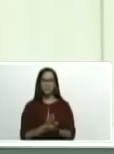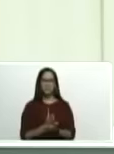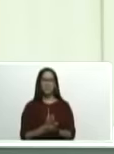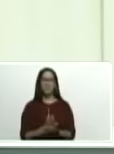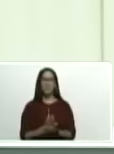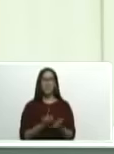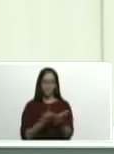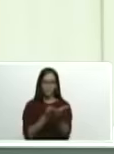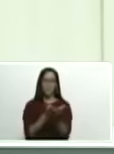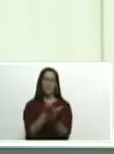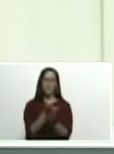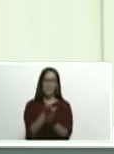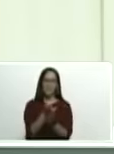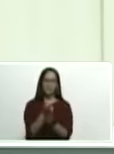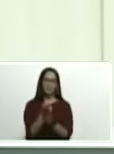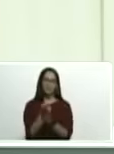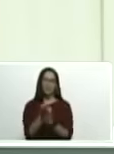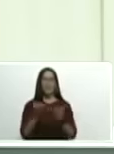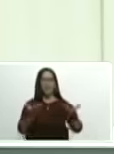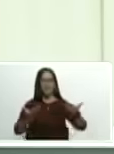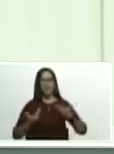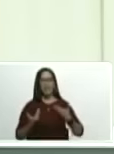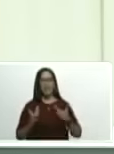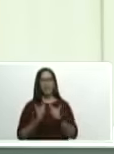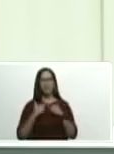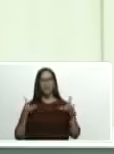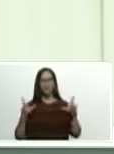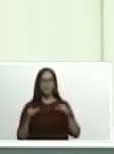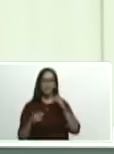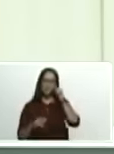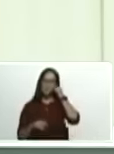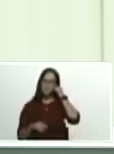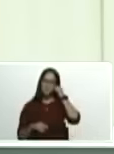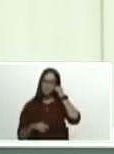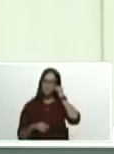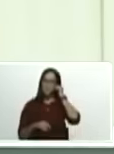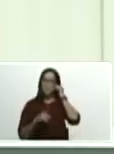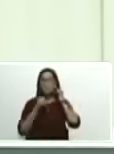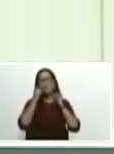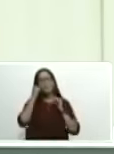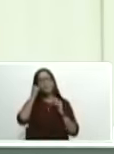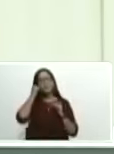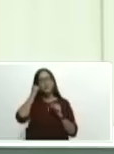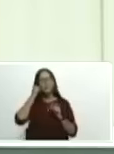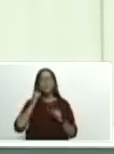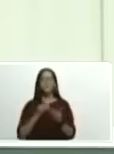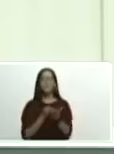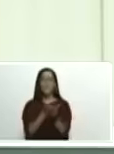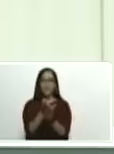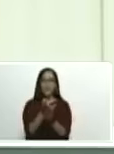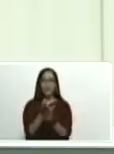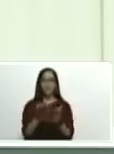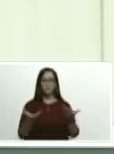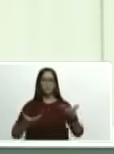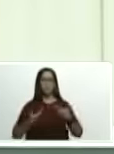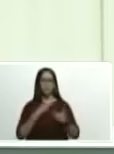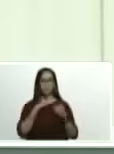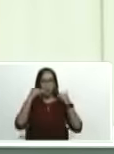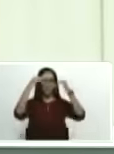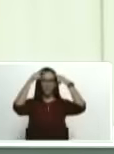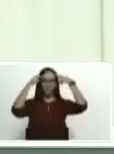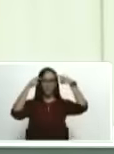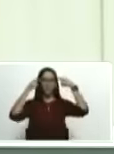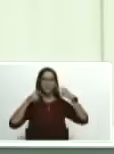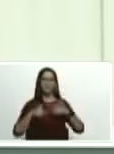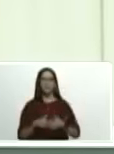sido leales al legado de los libertadores. Hemos sido leales al legado de nuestro comandante